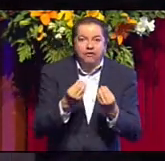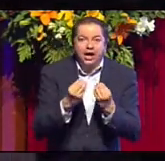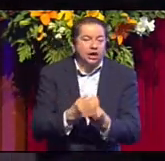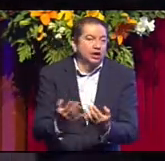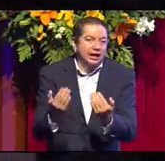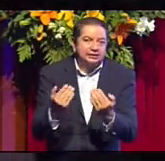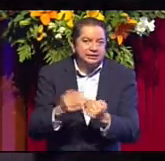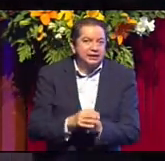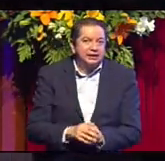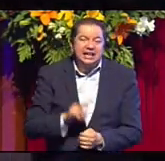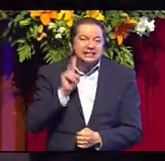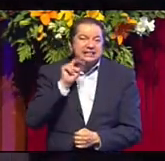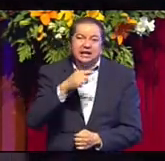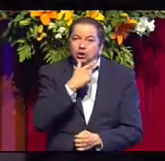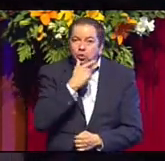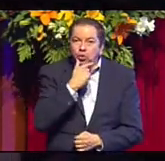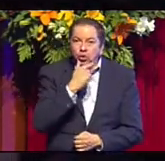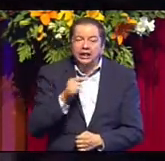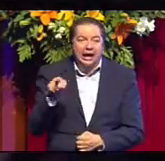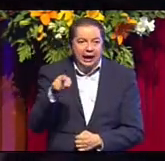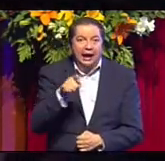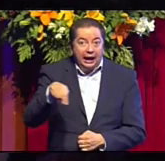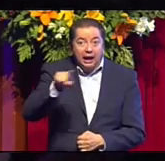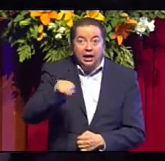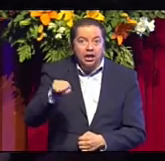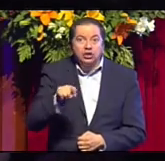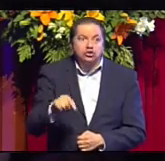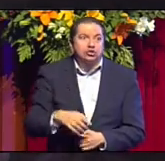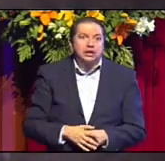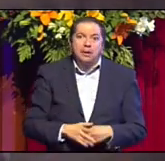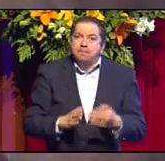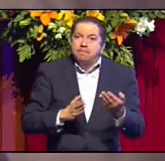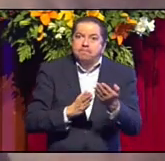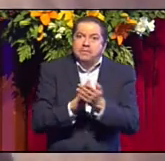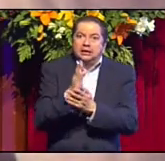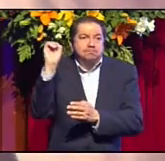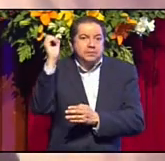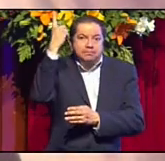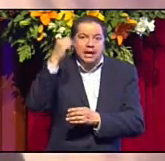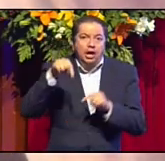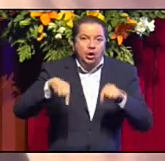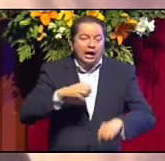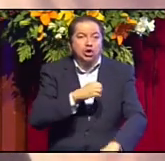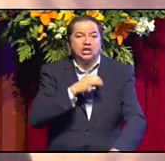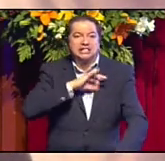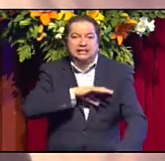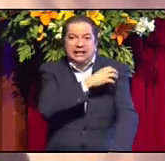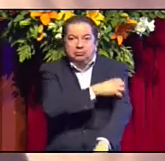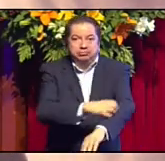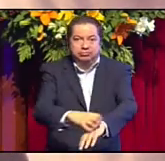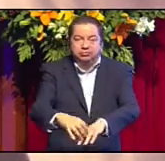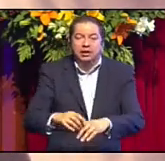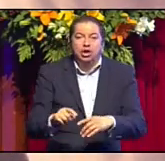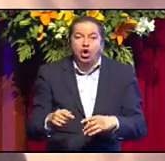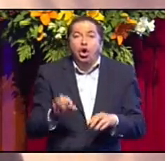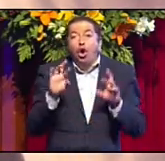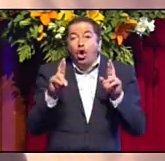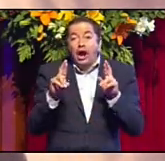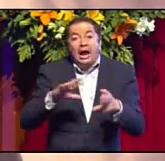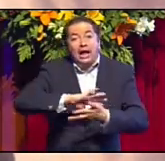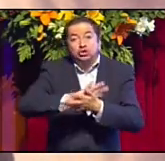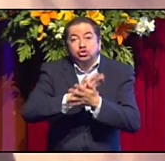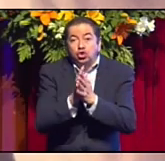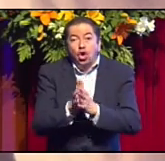Sin lugar a duda, lo que está haciendo Valle de Elqui es pionero a nivel nacional. Y esperamos que en todos los rincones de nuestro país realmente se